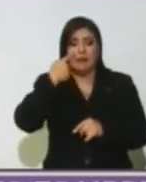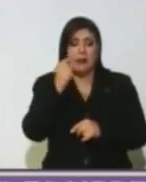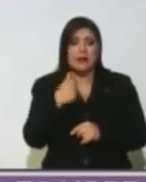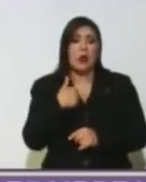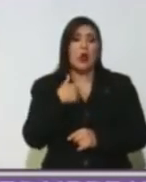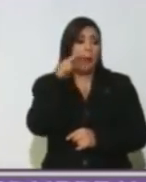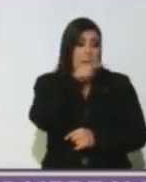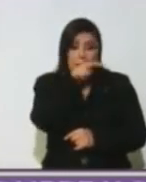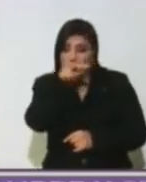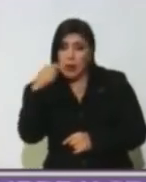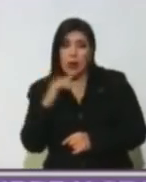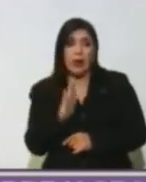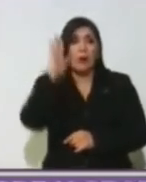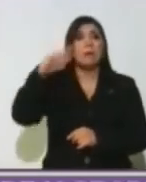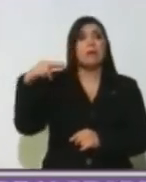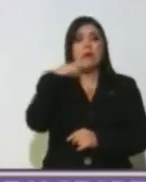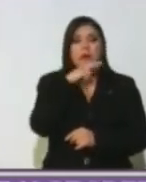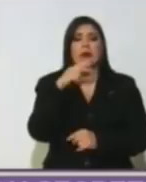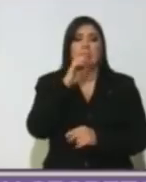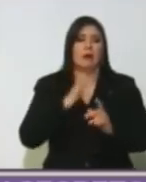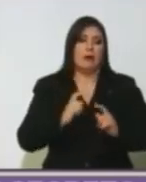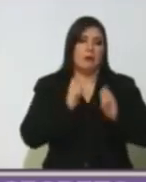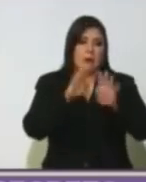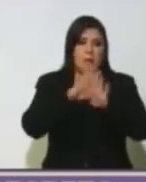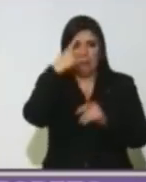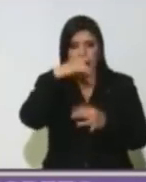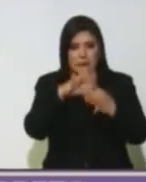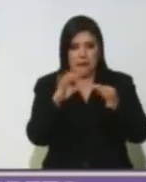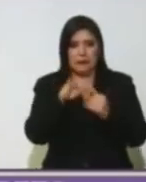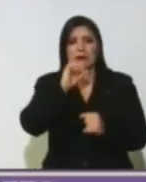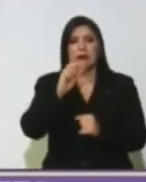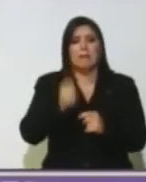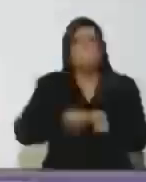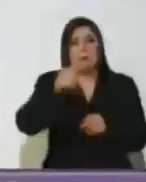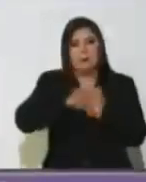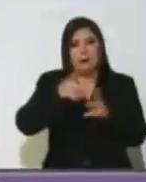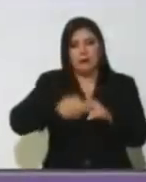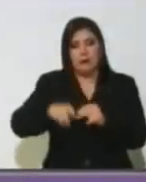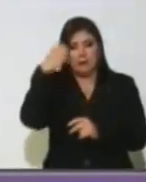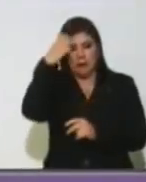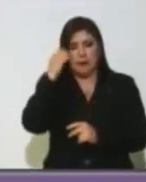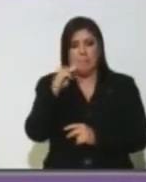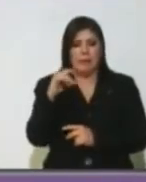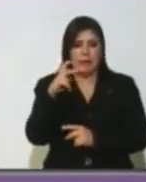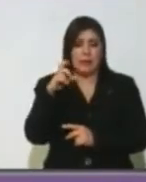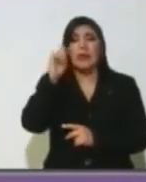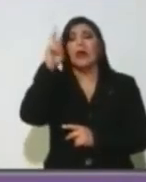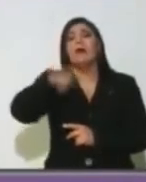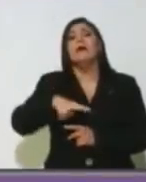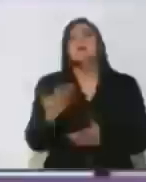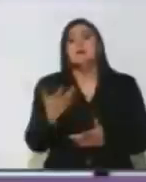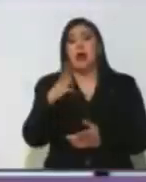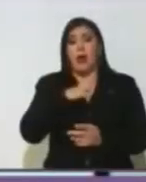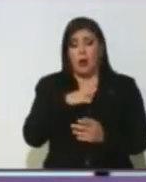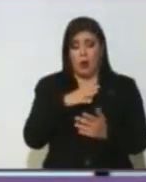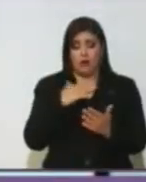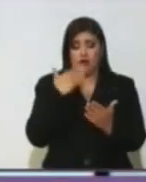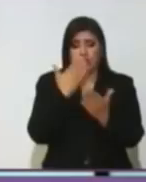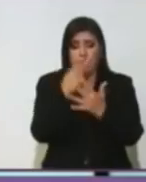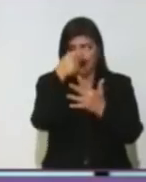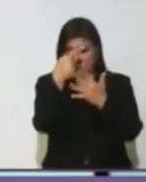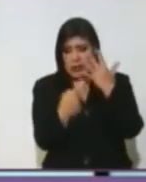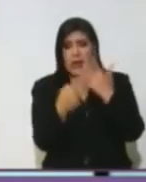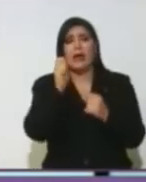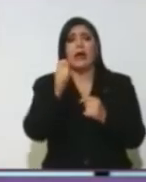levante la mano tendrá la palabra empezamos me que el correo tiempo para mikel arriola pago sea por las propuestas vamos construir